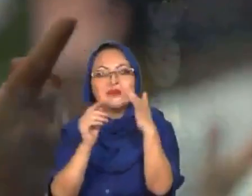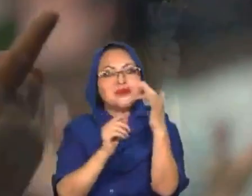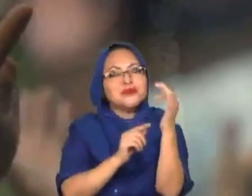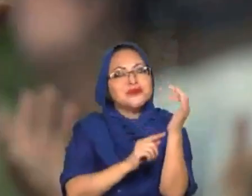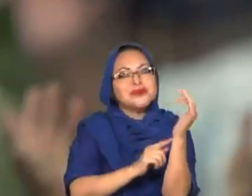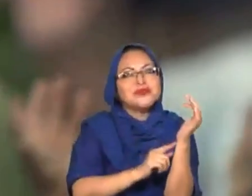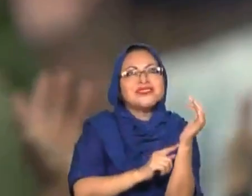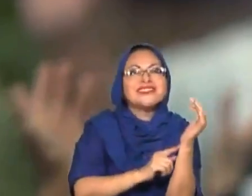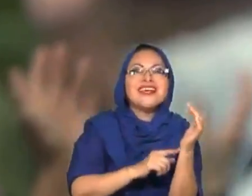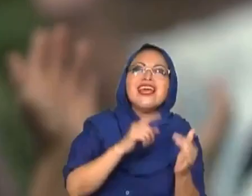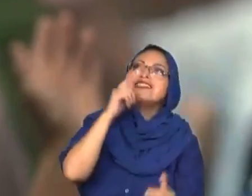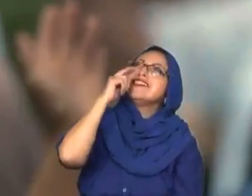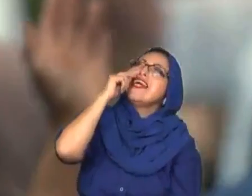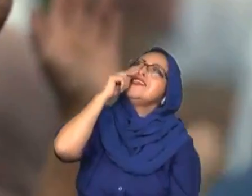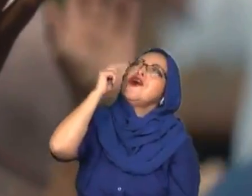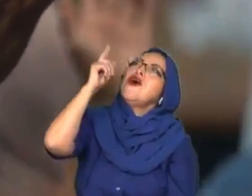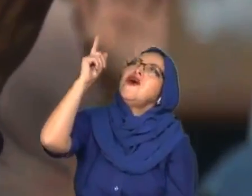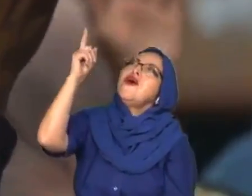Jesús,